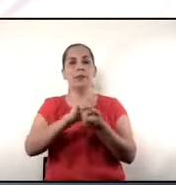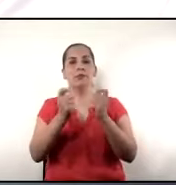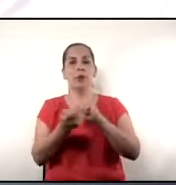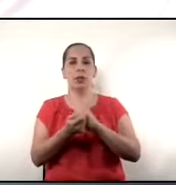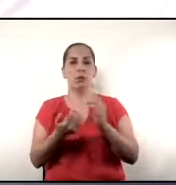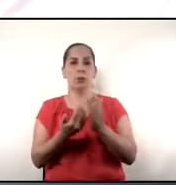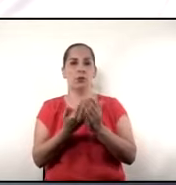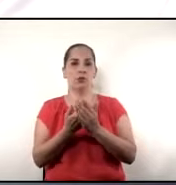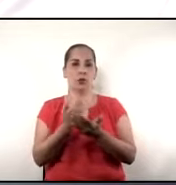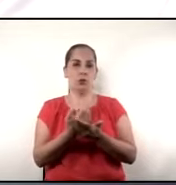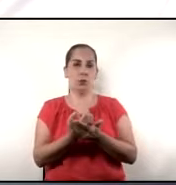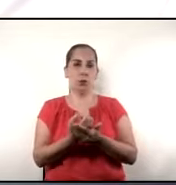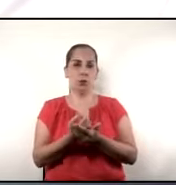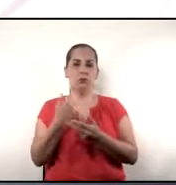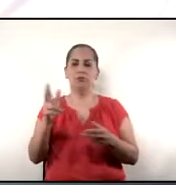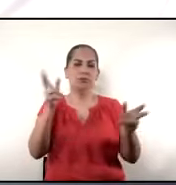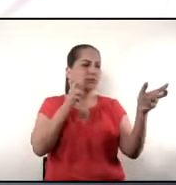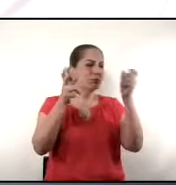económica? Uno escucha demasiada,